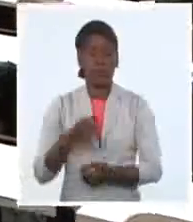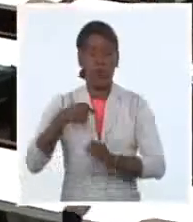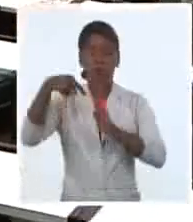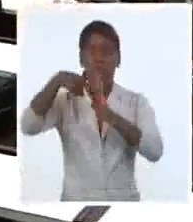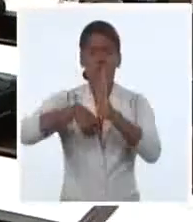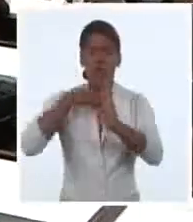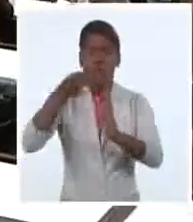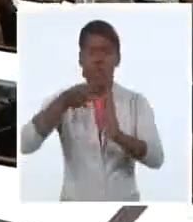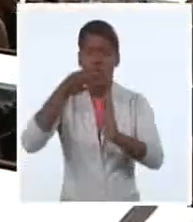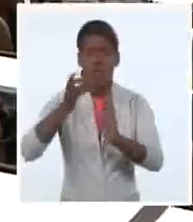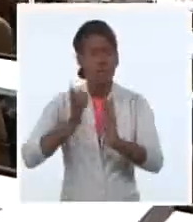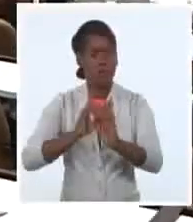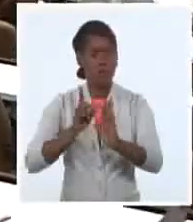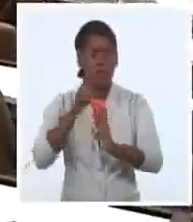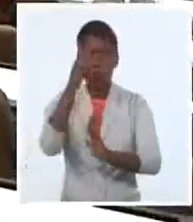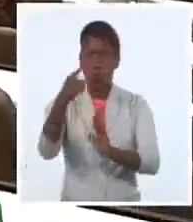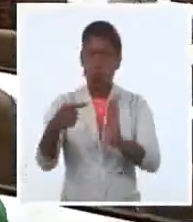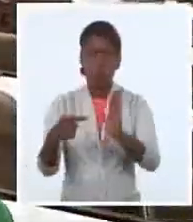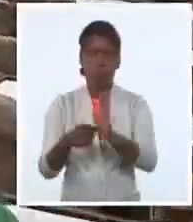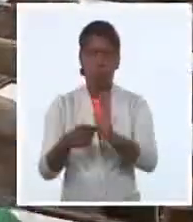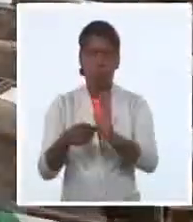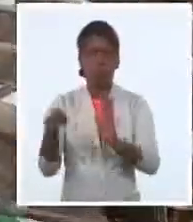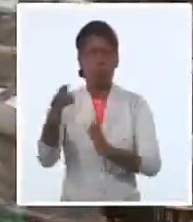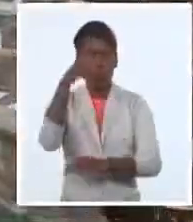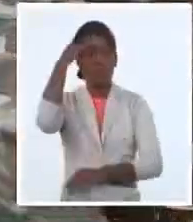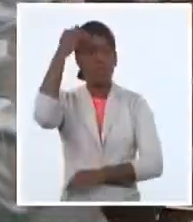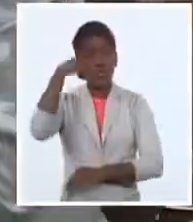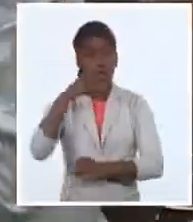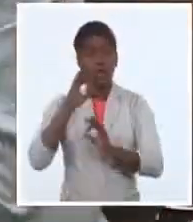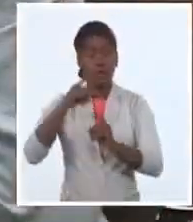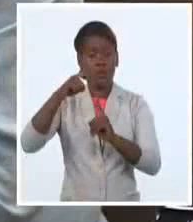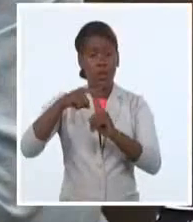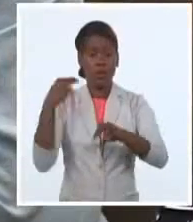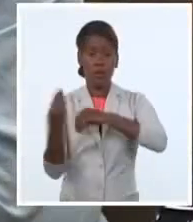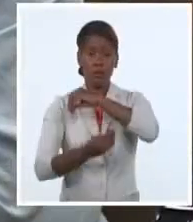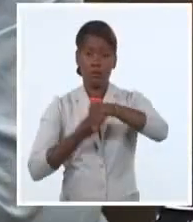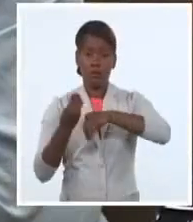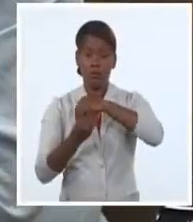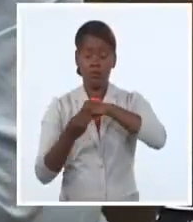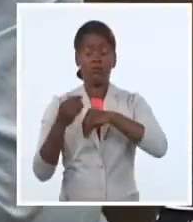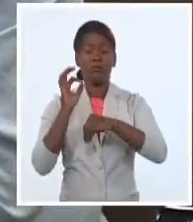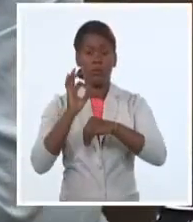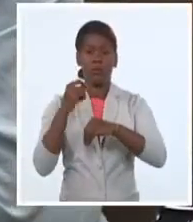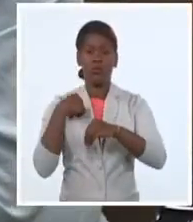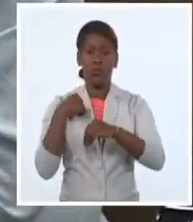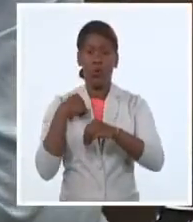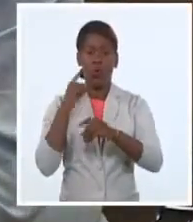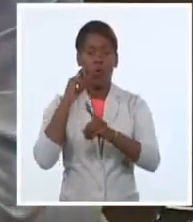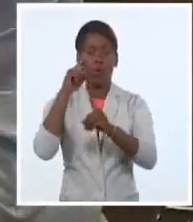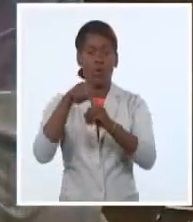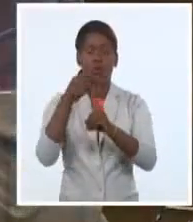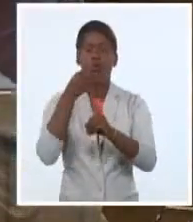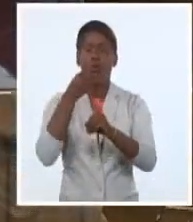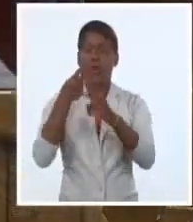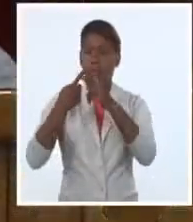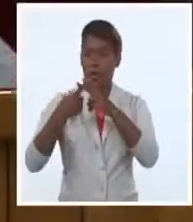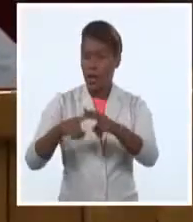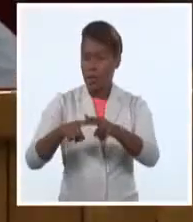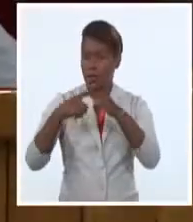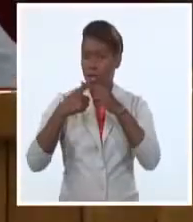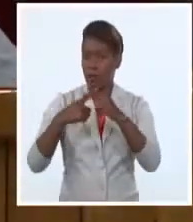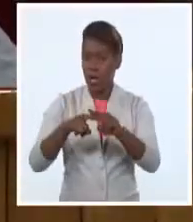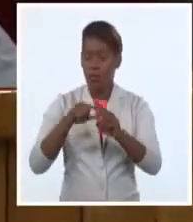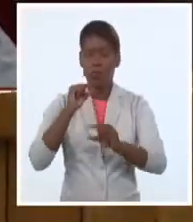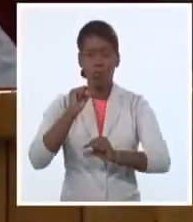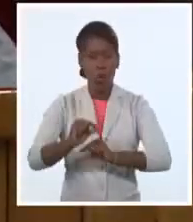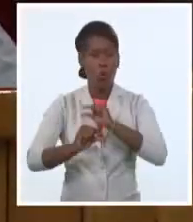ello, salvo para decir que somos conscientes de su gravedad y por eso la prioridad que les concede el gobierno a su solución y la atención